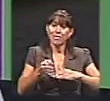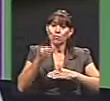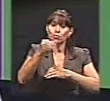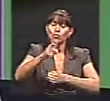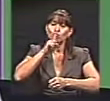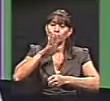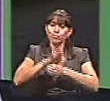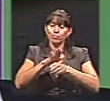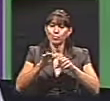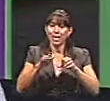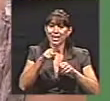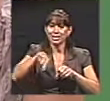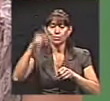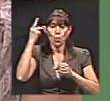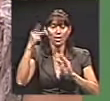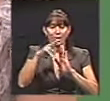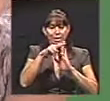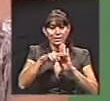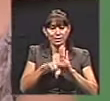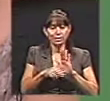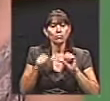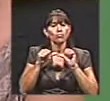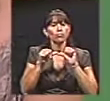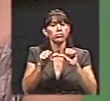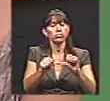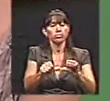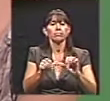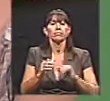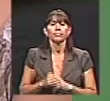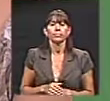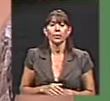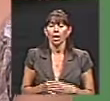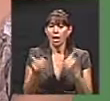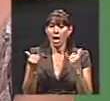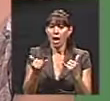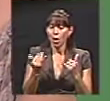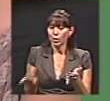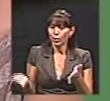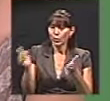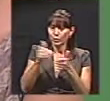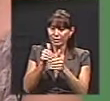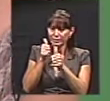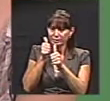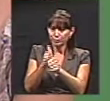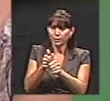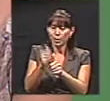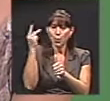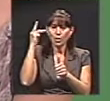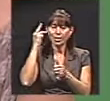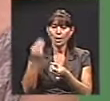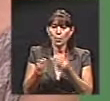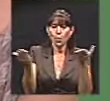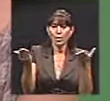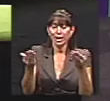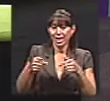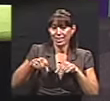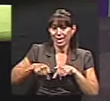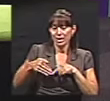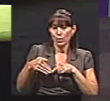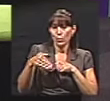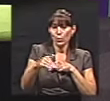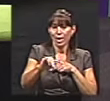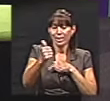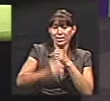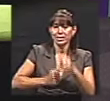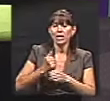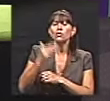sostenibilidad de estas políticas. Claro. Ahora, volviendo ya propiamente a lo que vendría a ser la política pública, de aquí a 10 años, ¿por qué